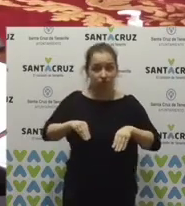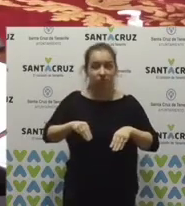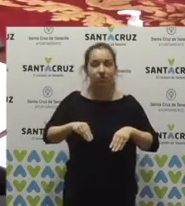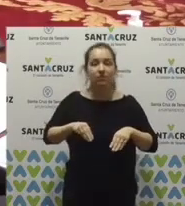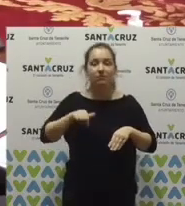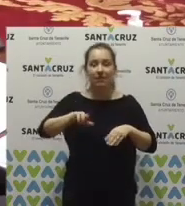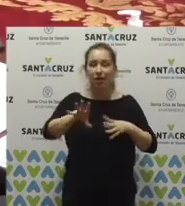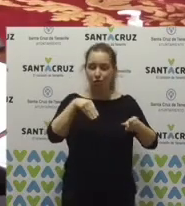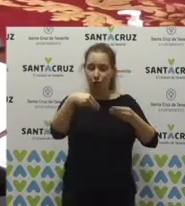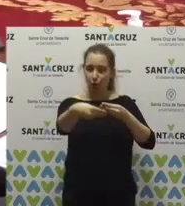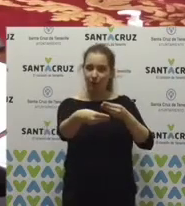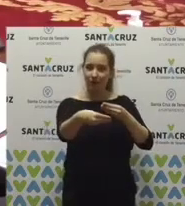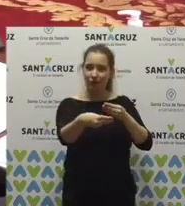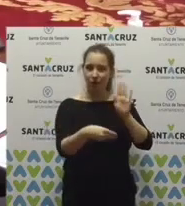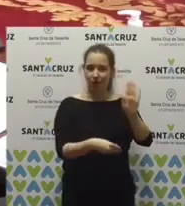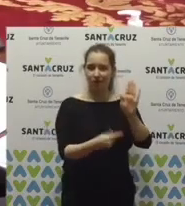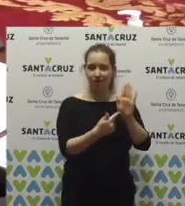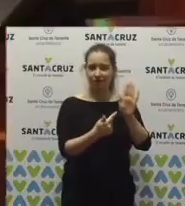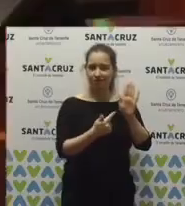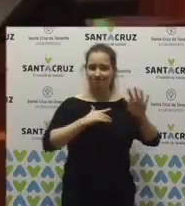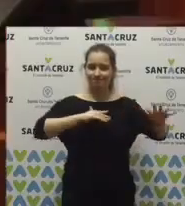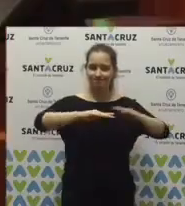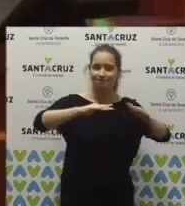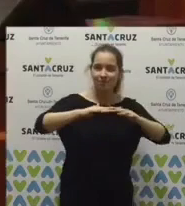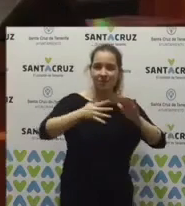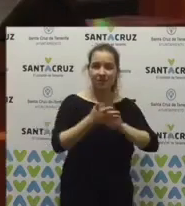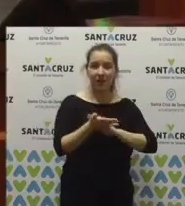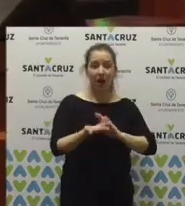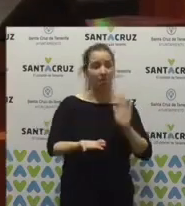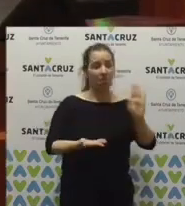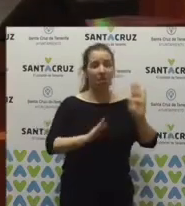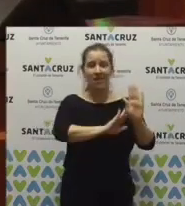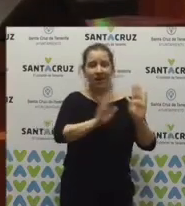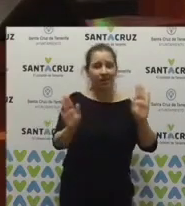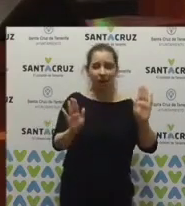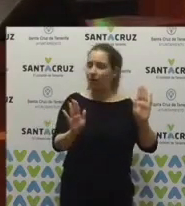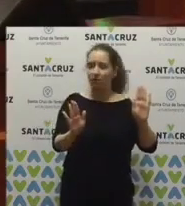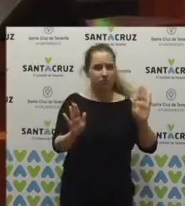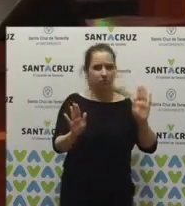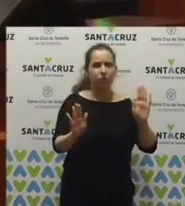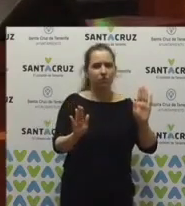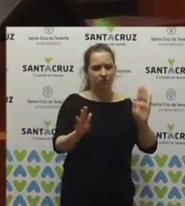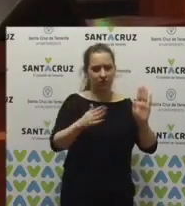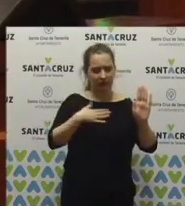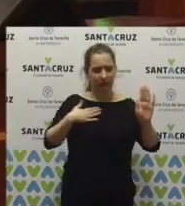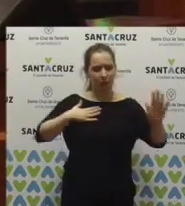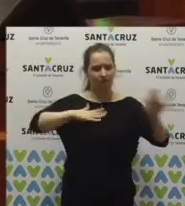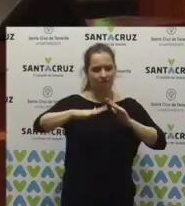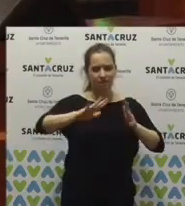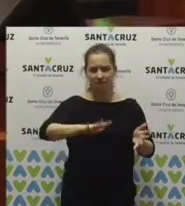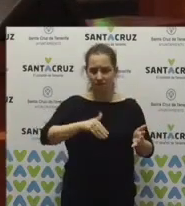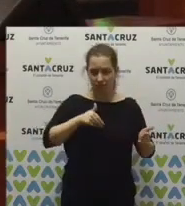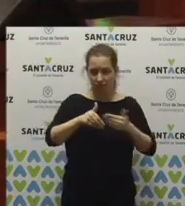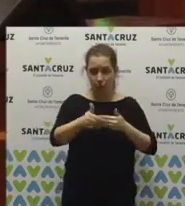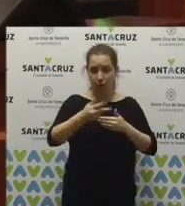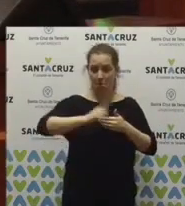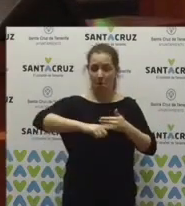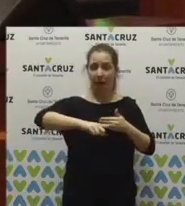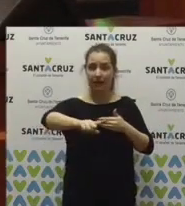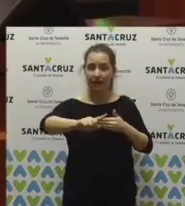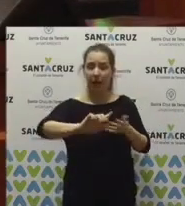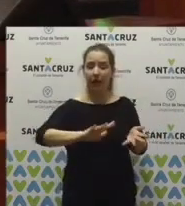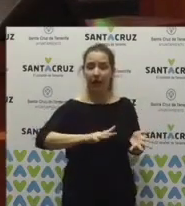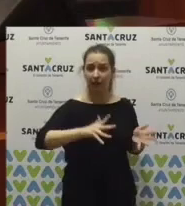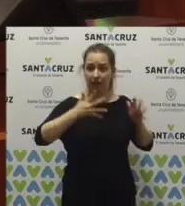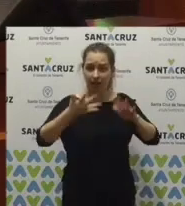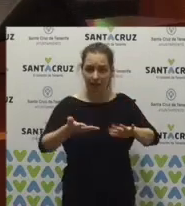por un lado vivo es decir que no se quede en esto sino que sea revisable en el sentido de que en unos meses podemos estar hablando